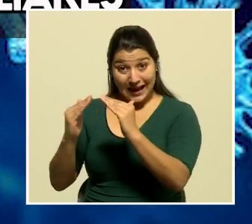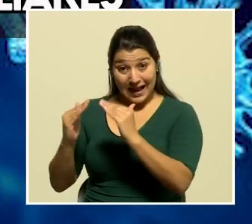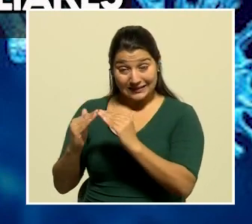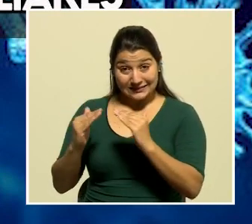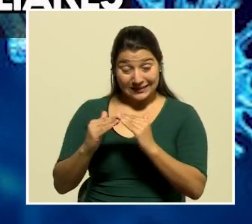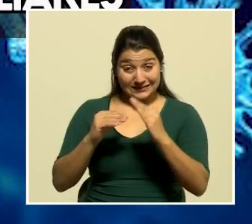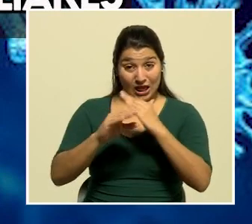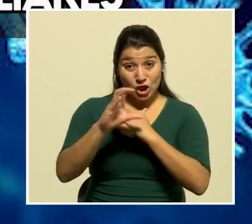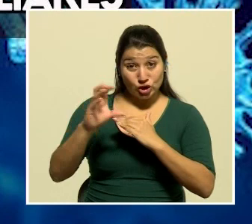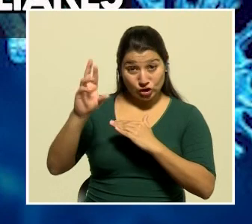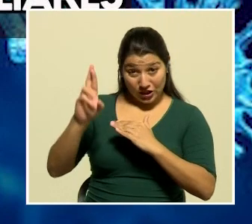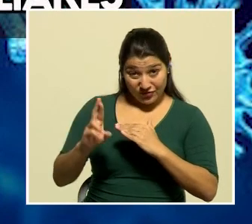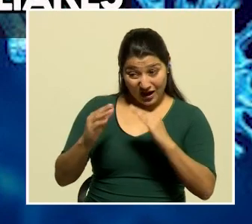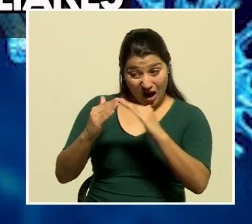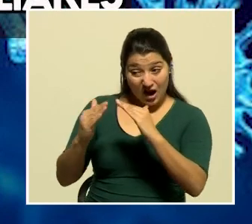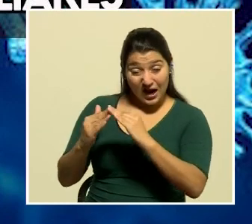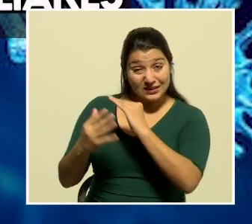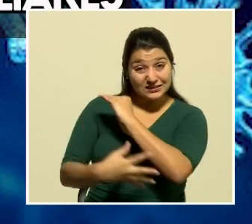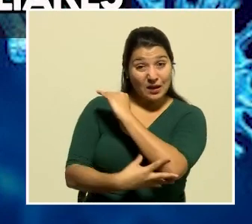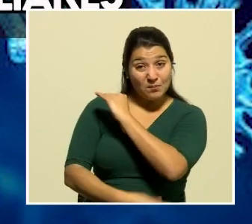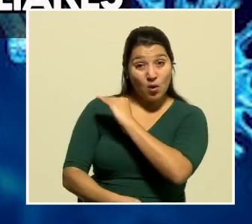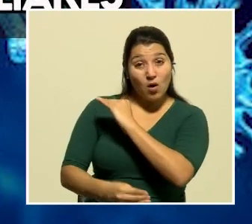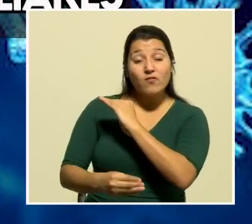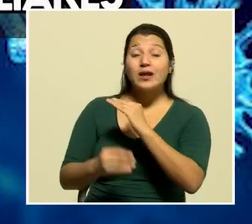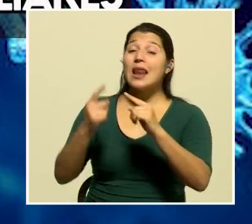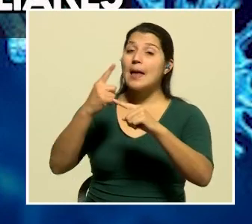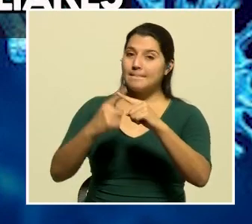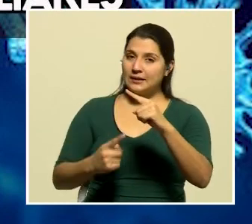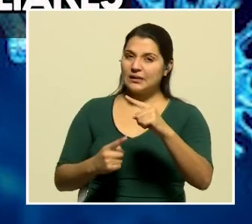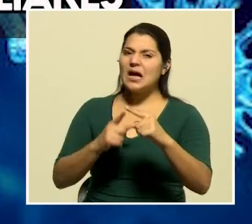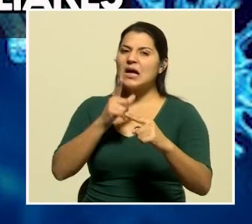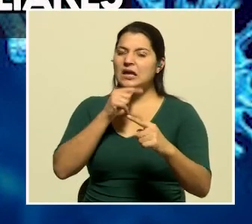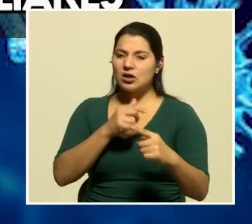en condición de pobreza son liderados por jefas de hogar.